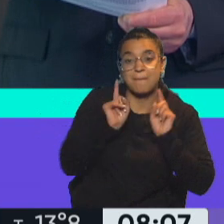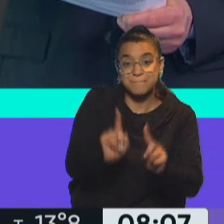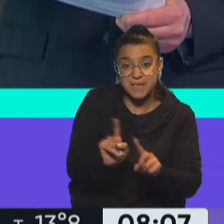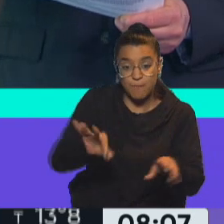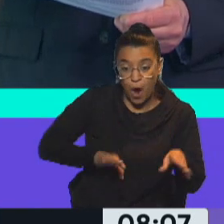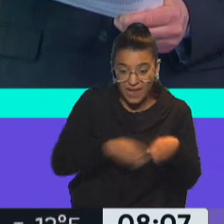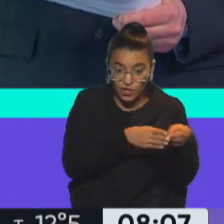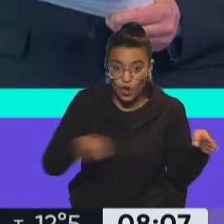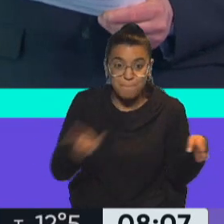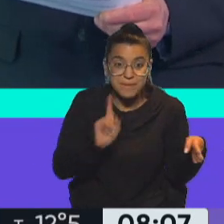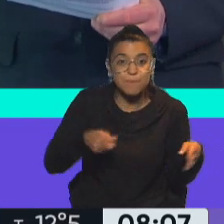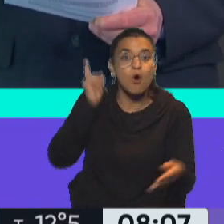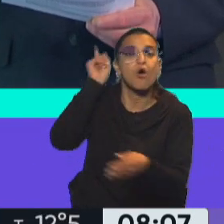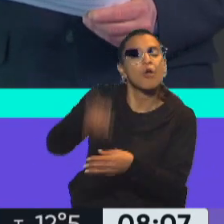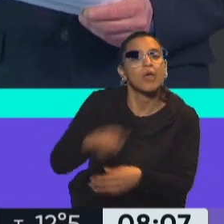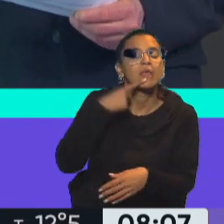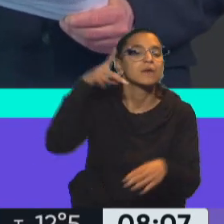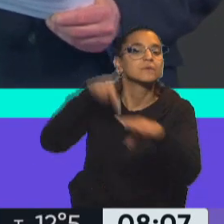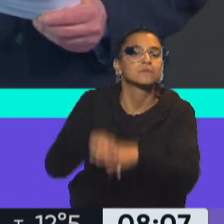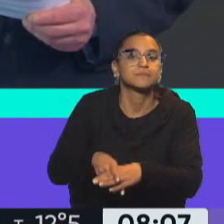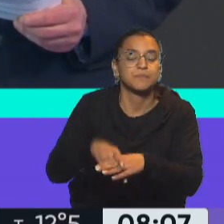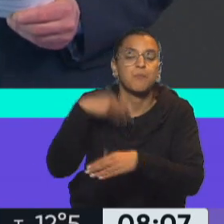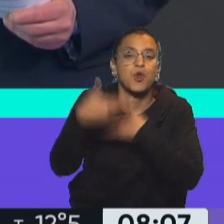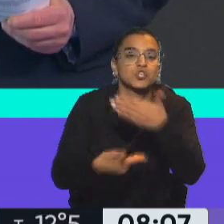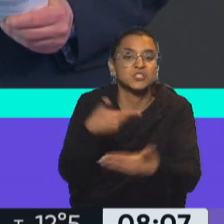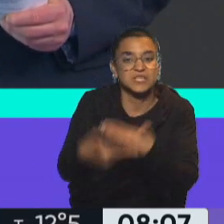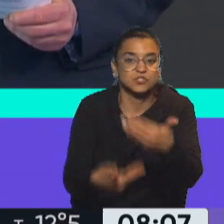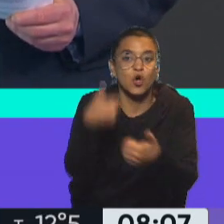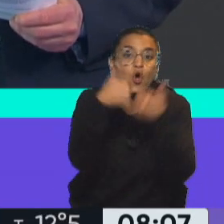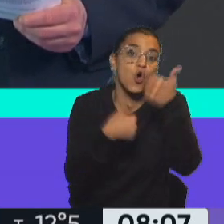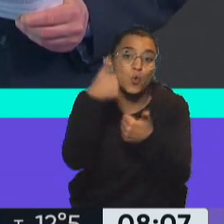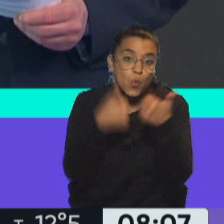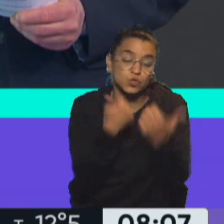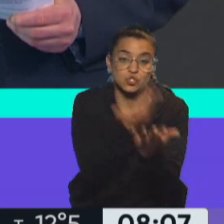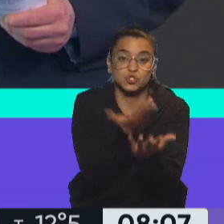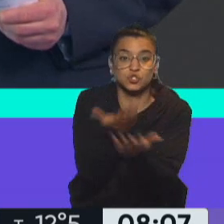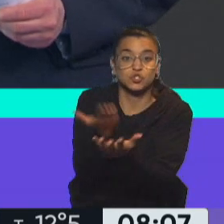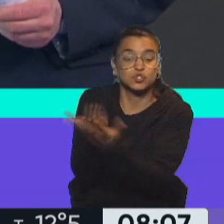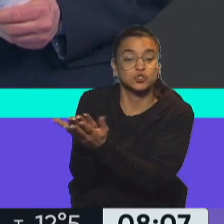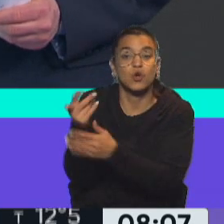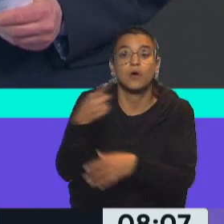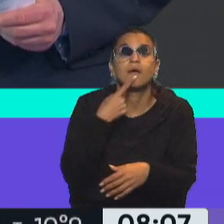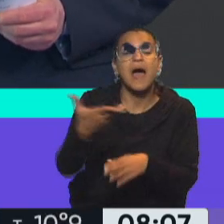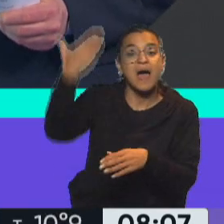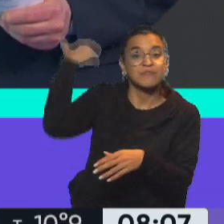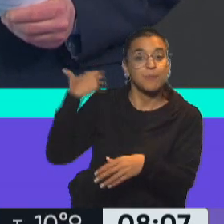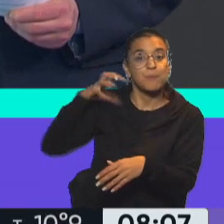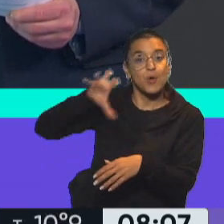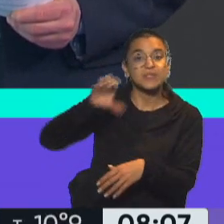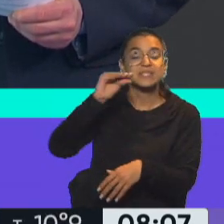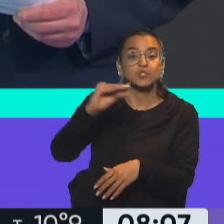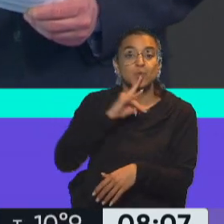mismo año interrumpir un proceso de concurso de acreedores que se había abierto en la provincia de